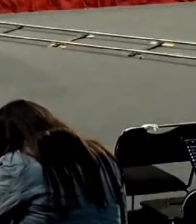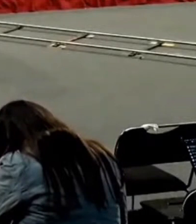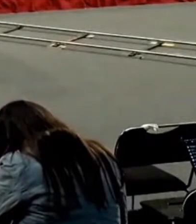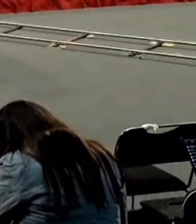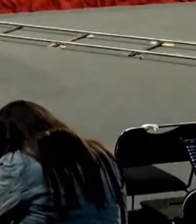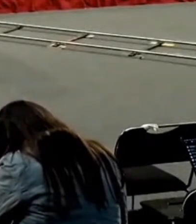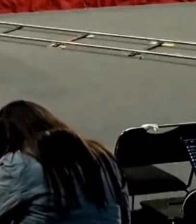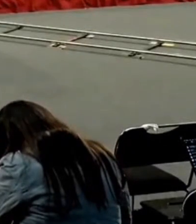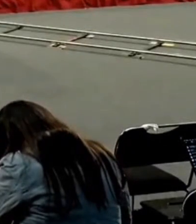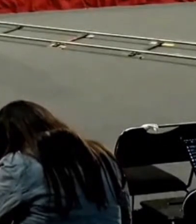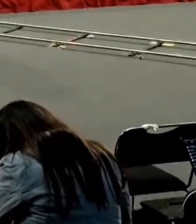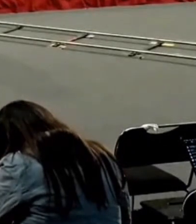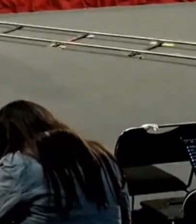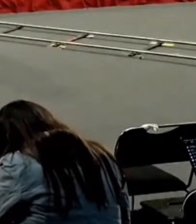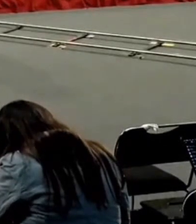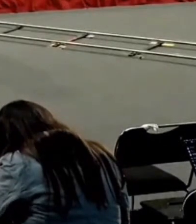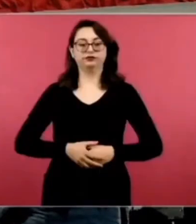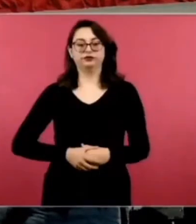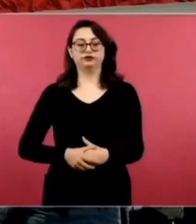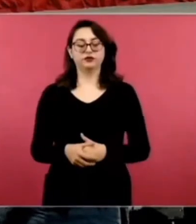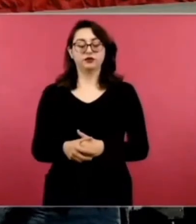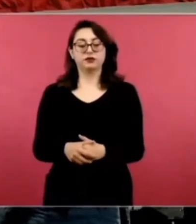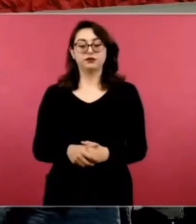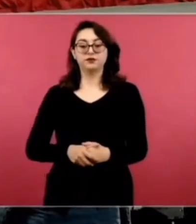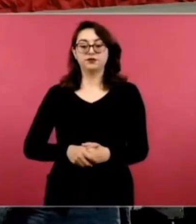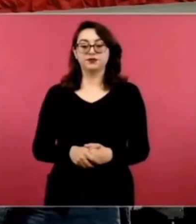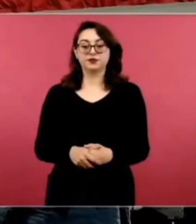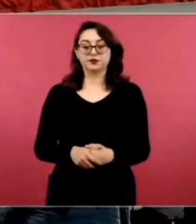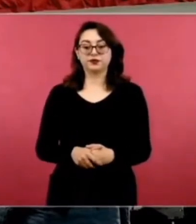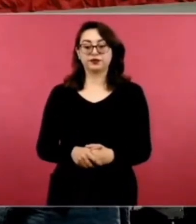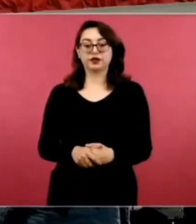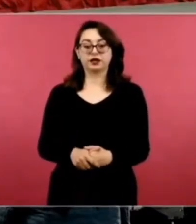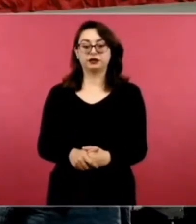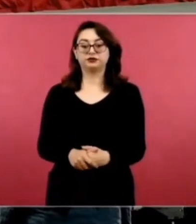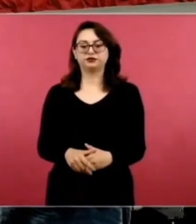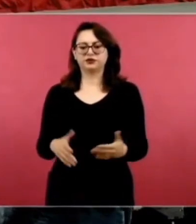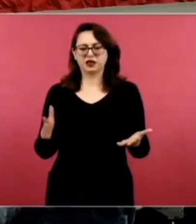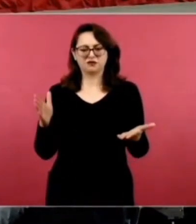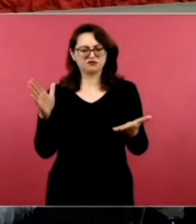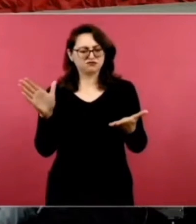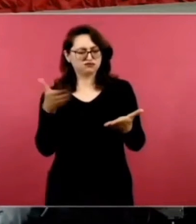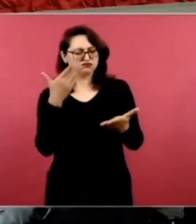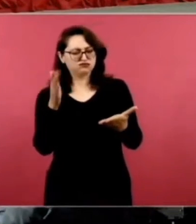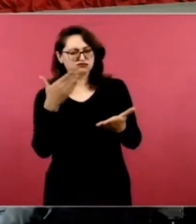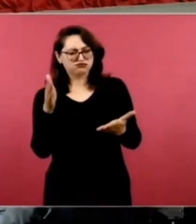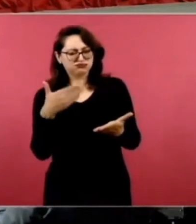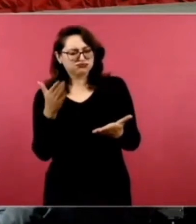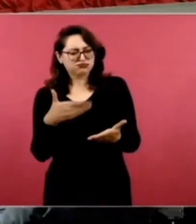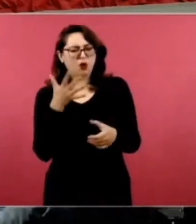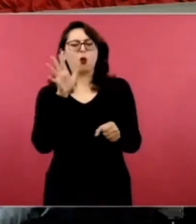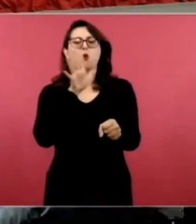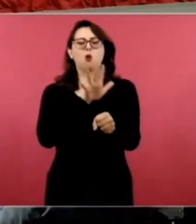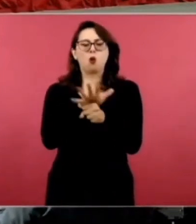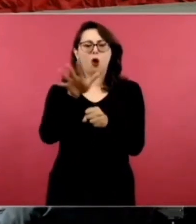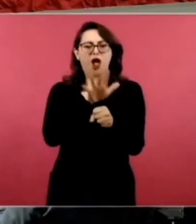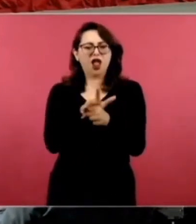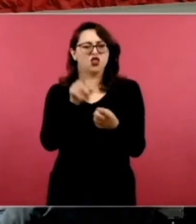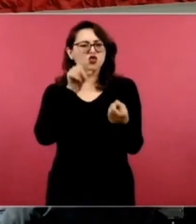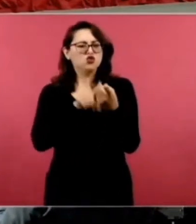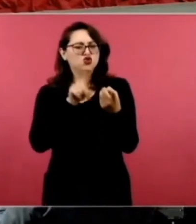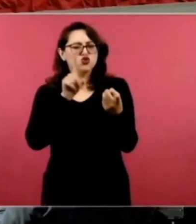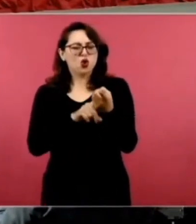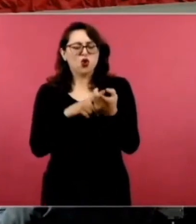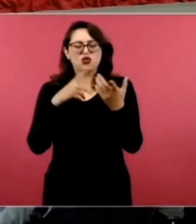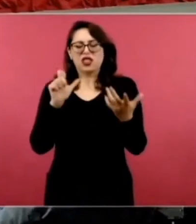de considerarlos? ¿En cuál de todas sus páginas hay alguna orientación que se aparte de